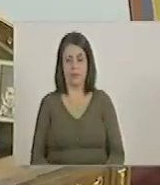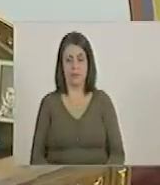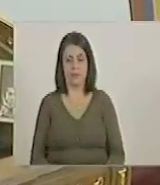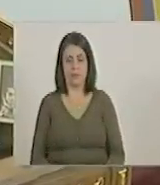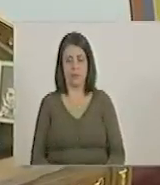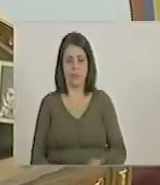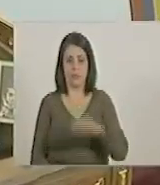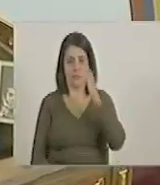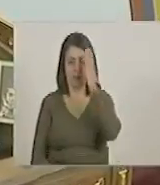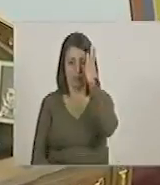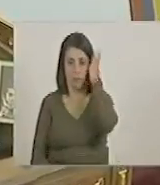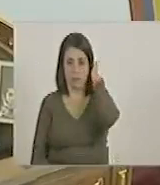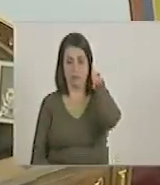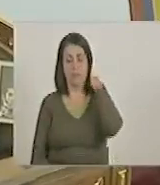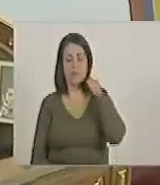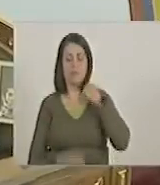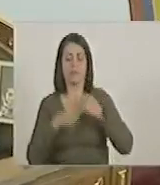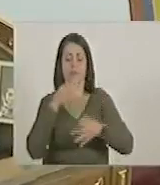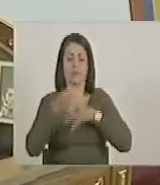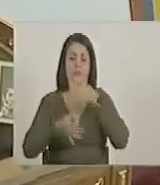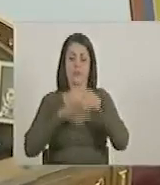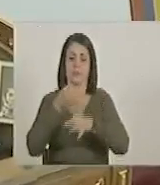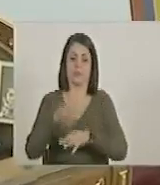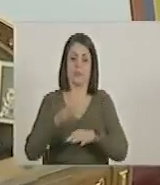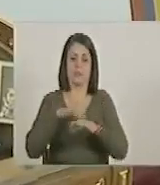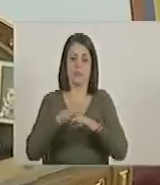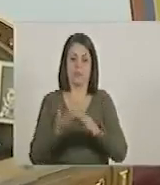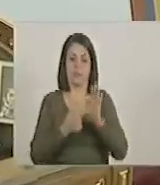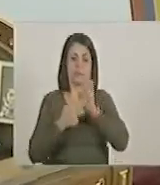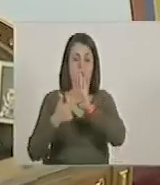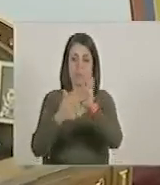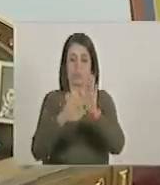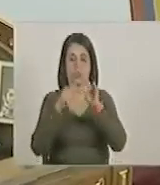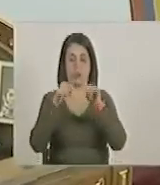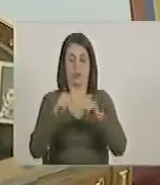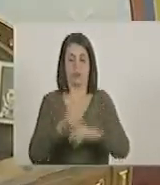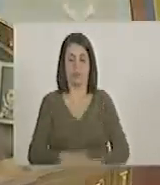tomamos la palabra para presentar